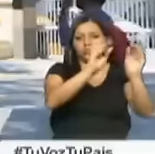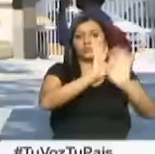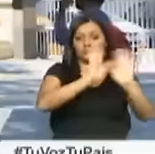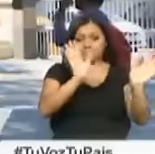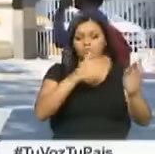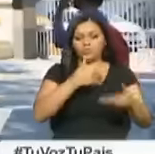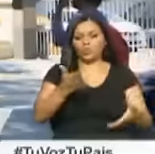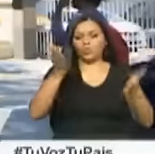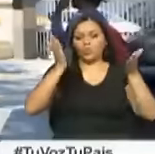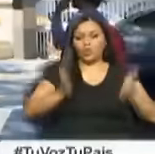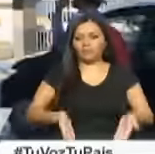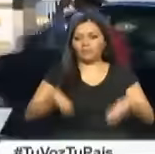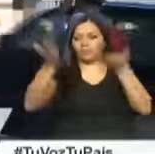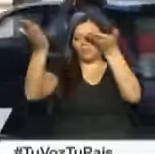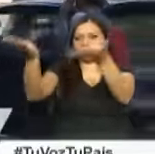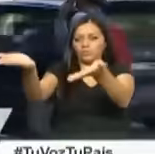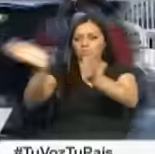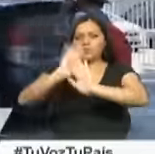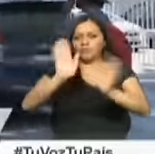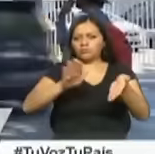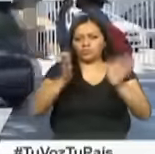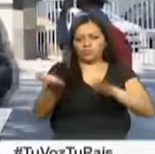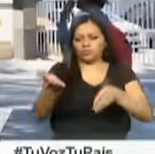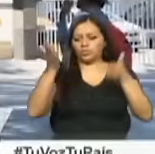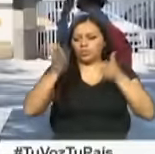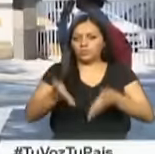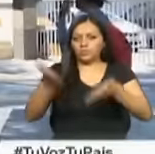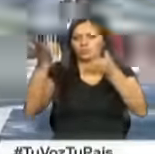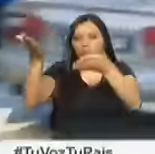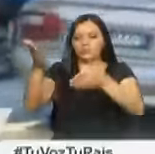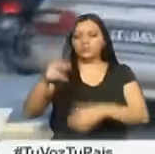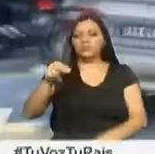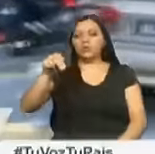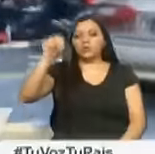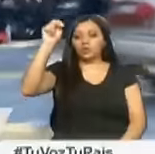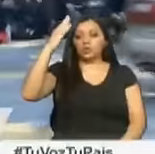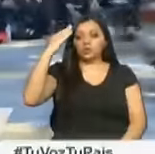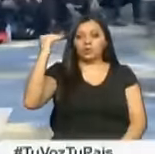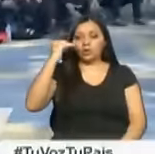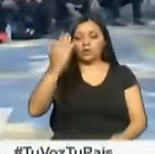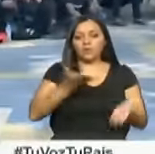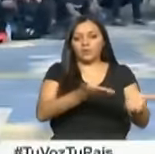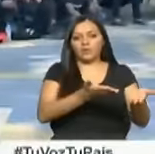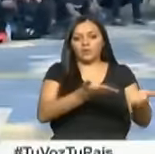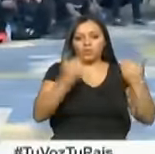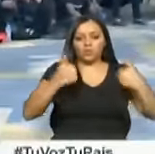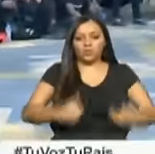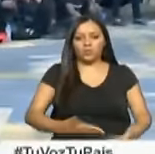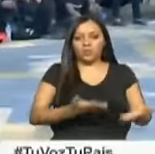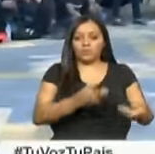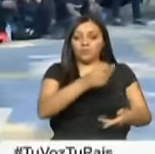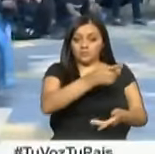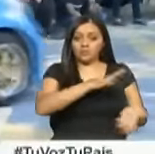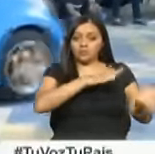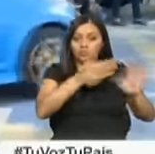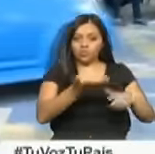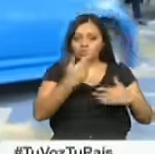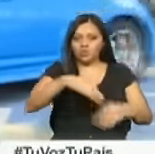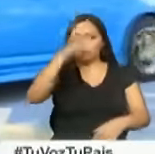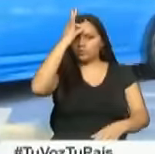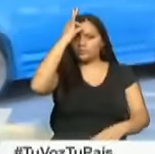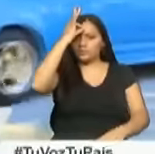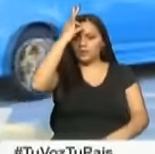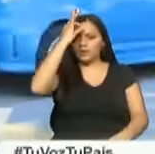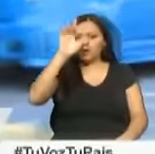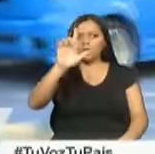el jueves que la entrega se hace a pedido del gobierno norcoreano. El cuerpo del fallecido permanecía en un hospital de Kuala